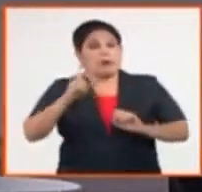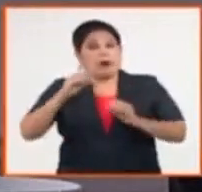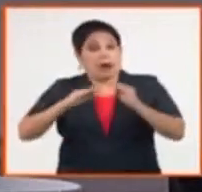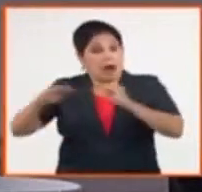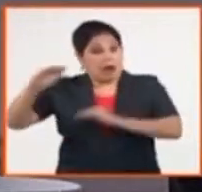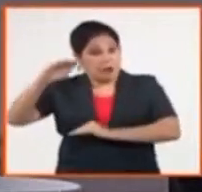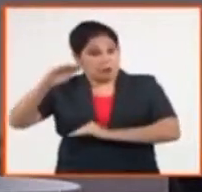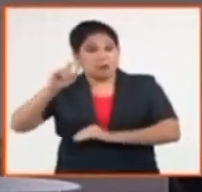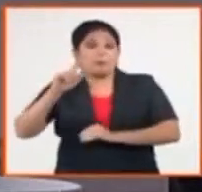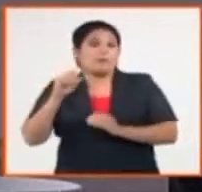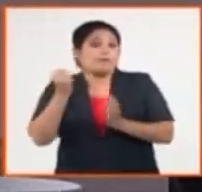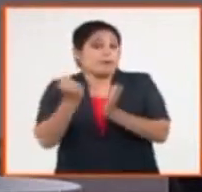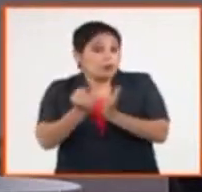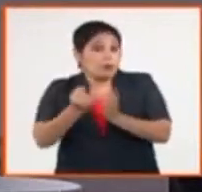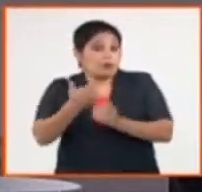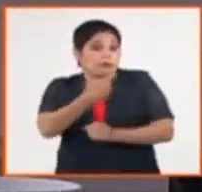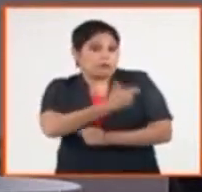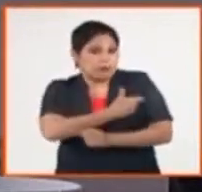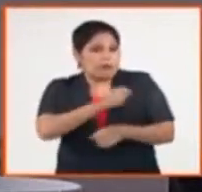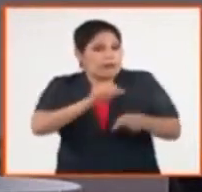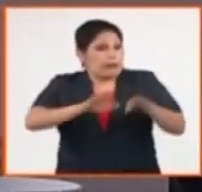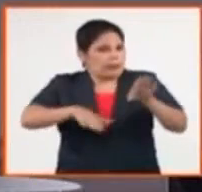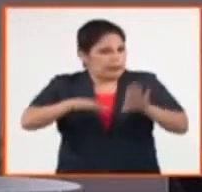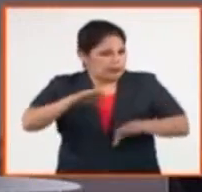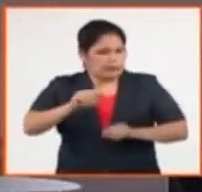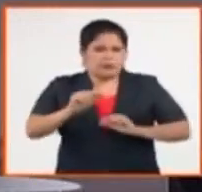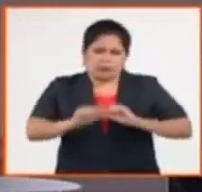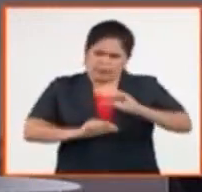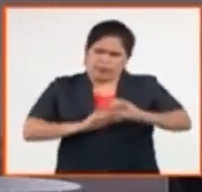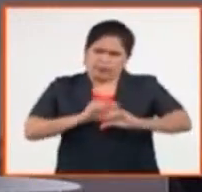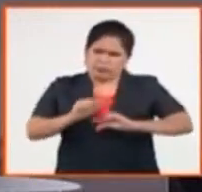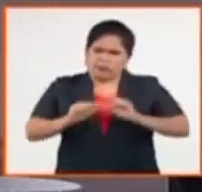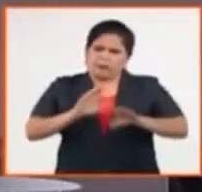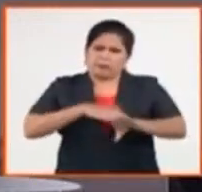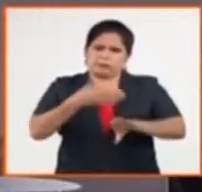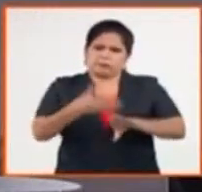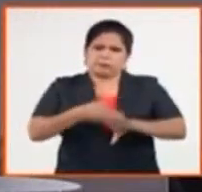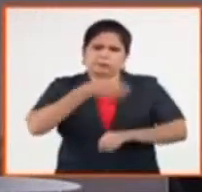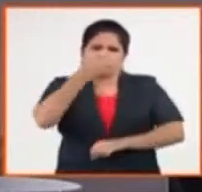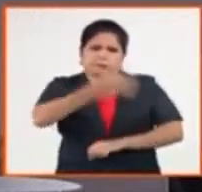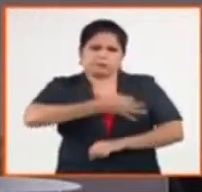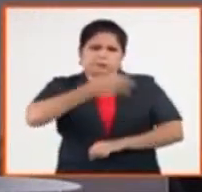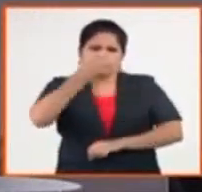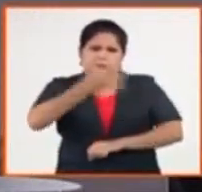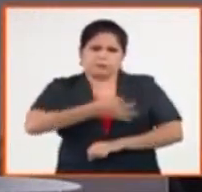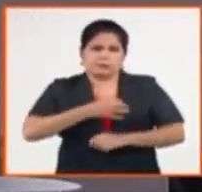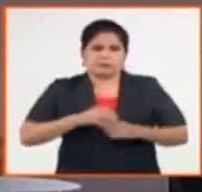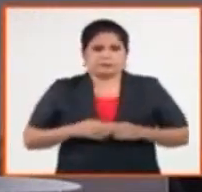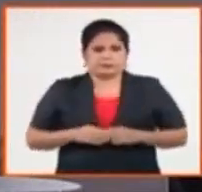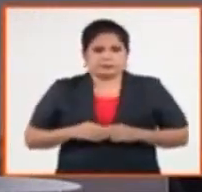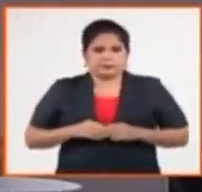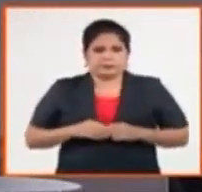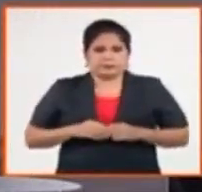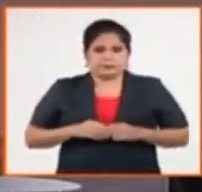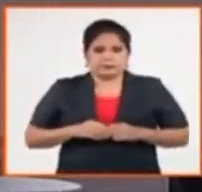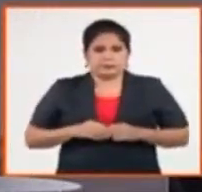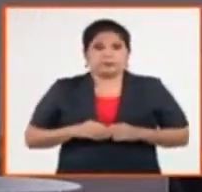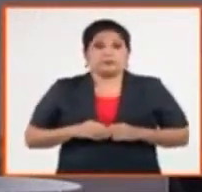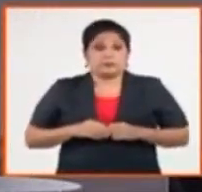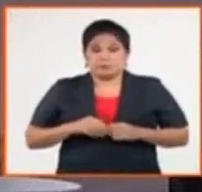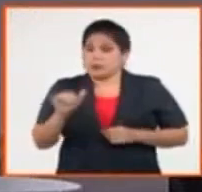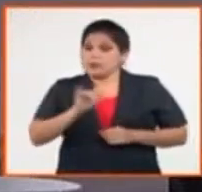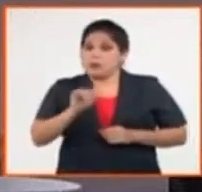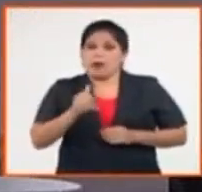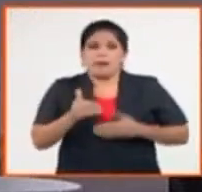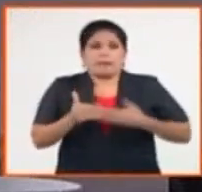de las aprobaciones correspondientes, eso se va a referir después nuestro compañero de Biocuba Pharma. Y bueno, se dan también todos los pasos